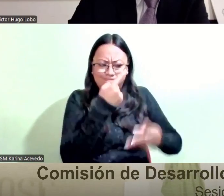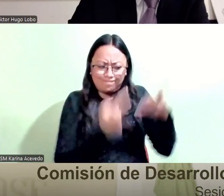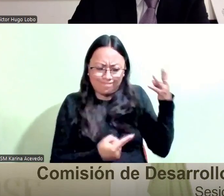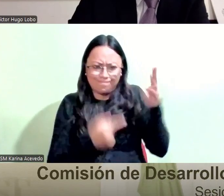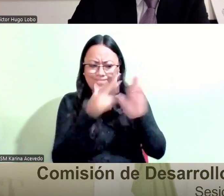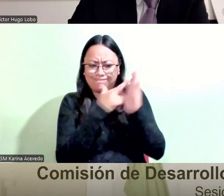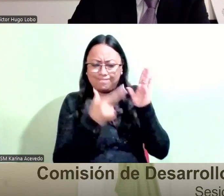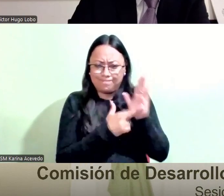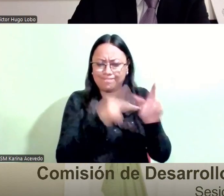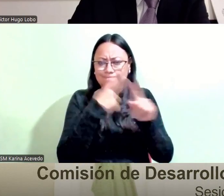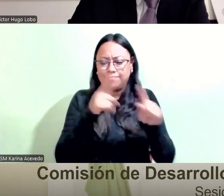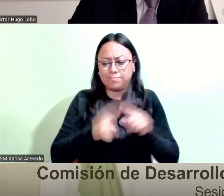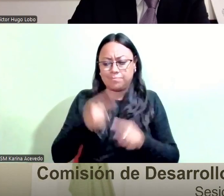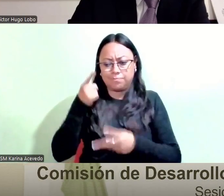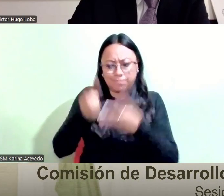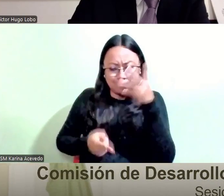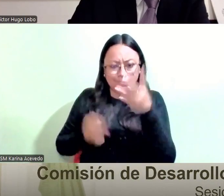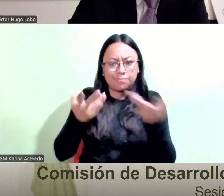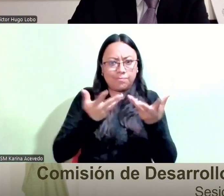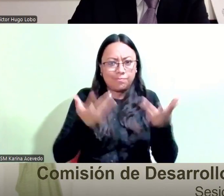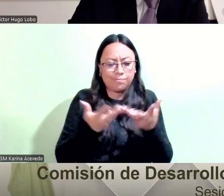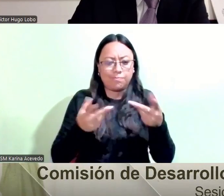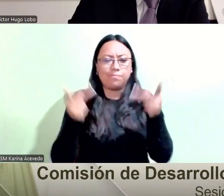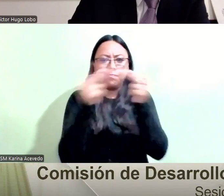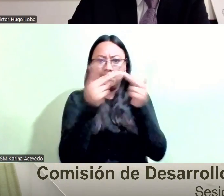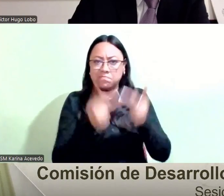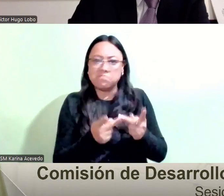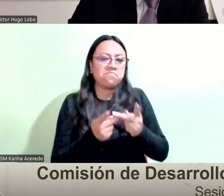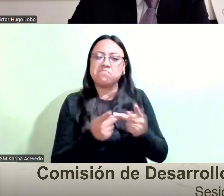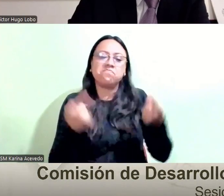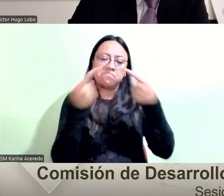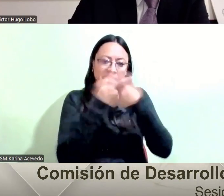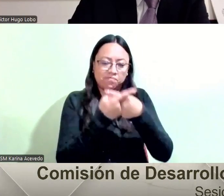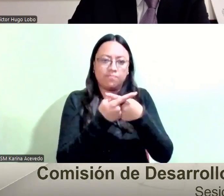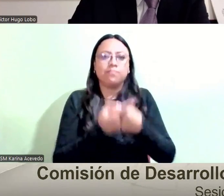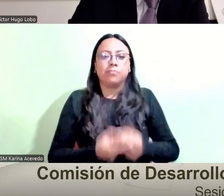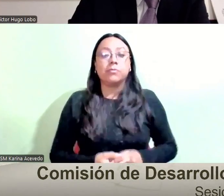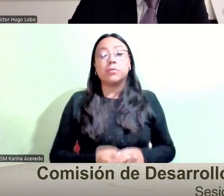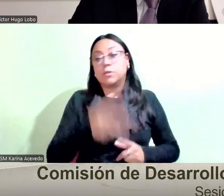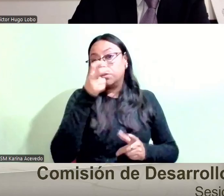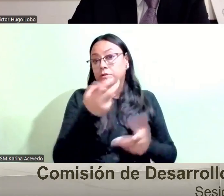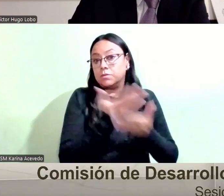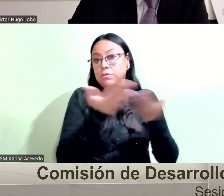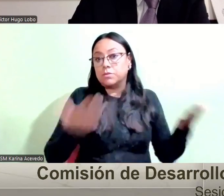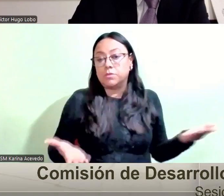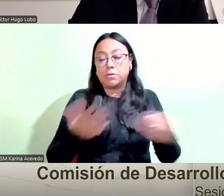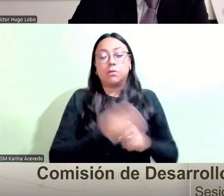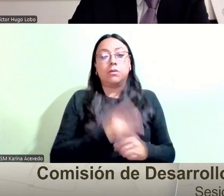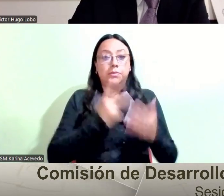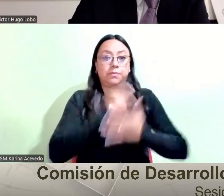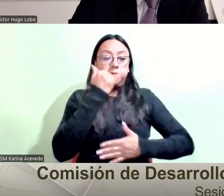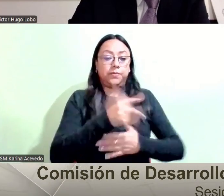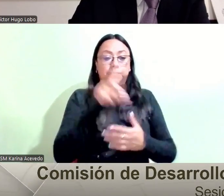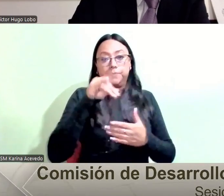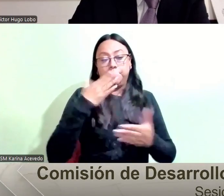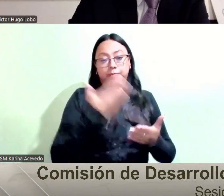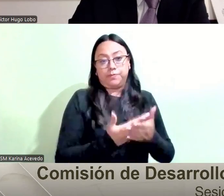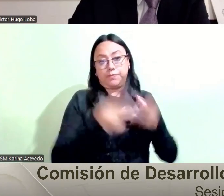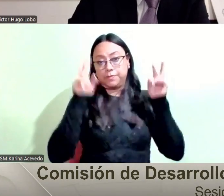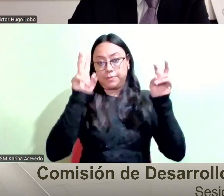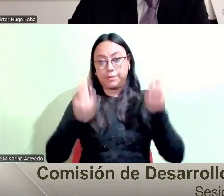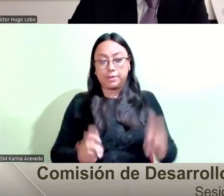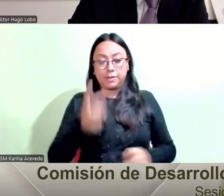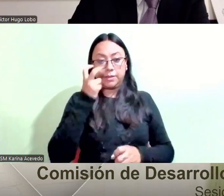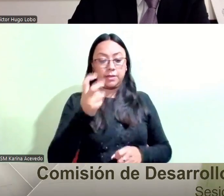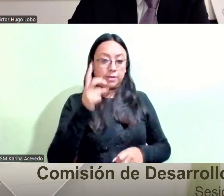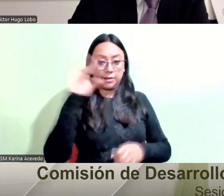disposiciones contenidas en el programa parcial de Lomas de Chapultepec. En este sentido, y una vez que el proyecto de dictamen en materia del presente punto